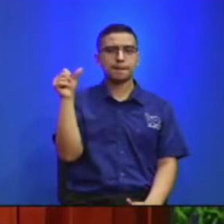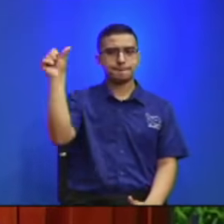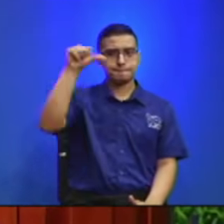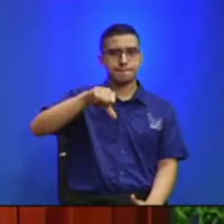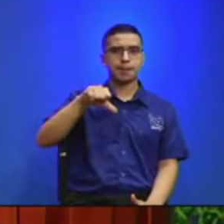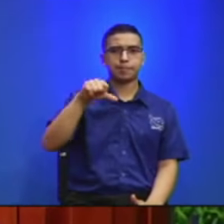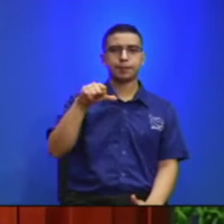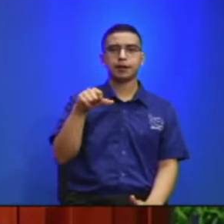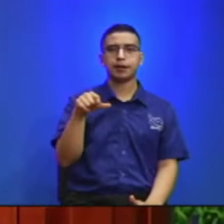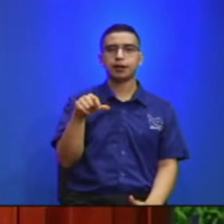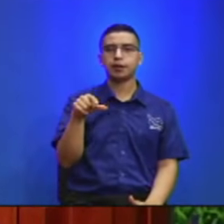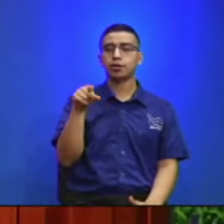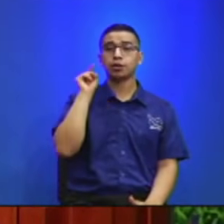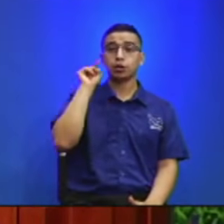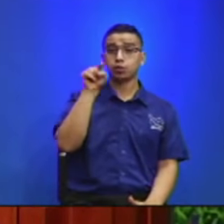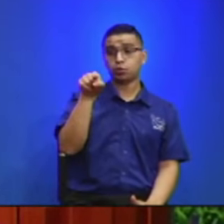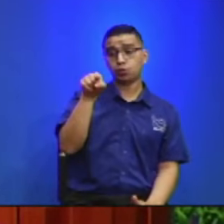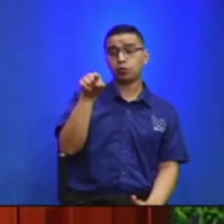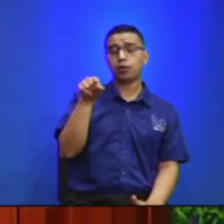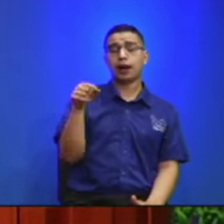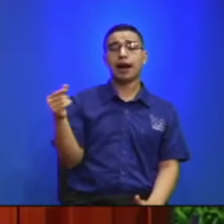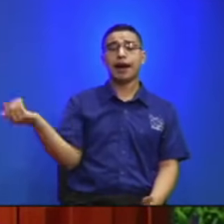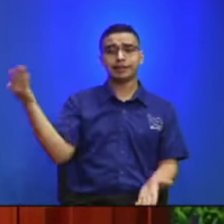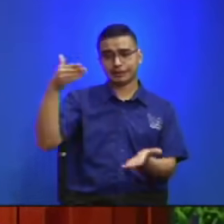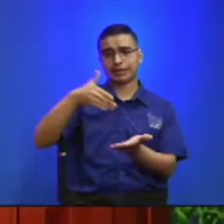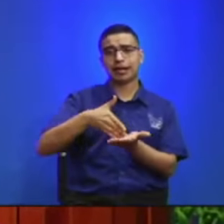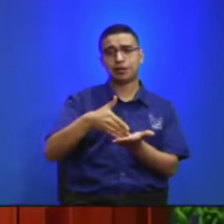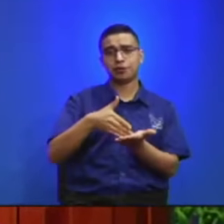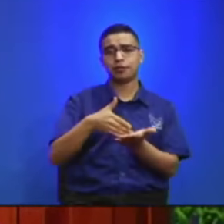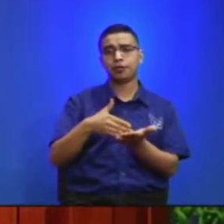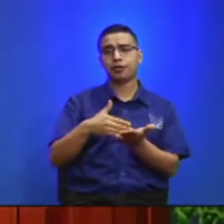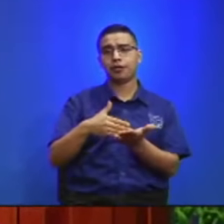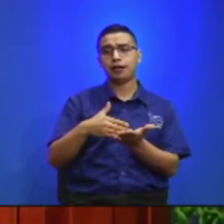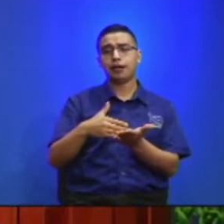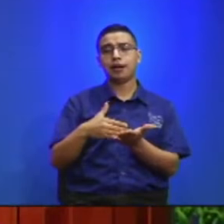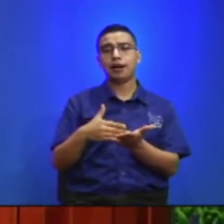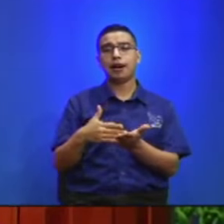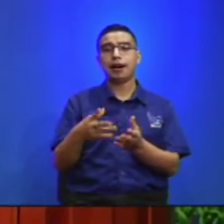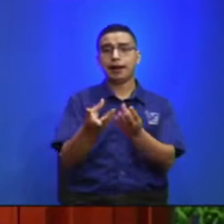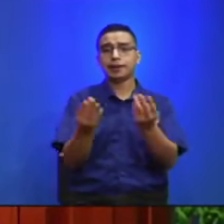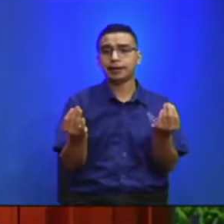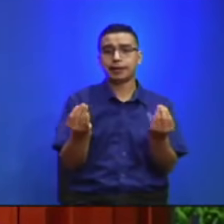lo que te dijo fue al llegado a la tierra que no pudiste